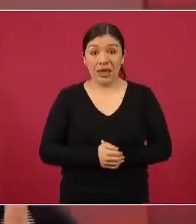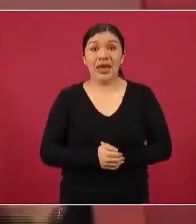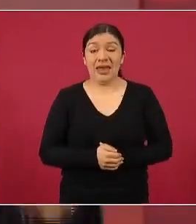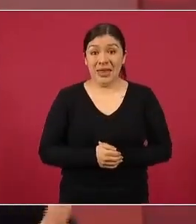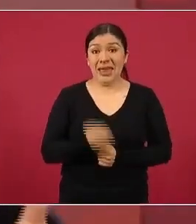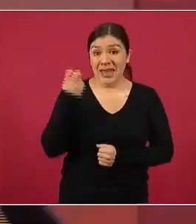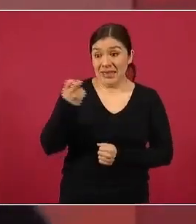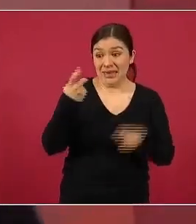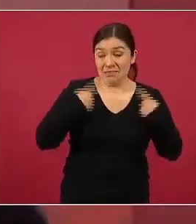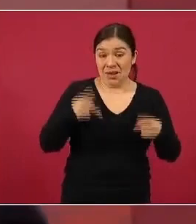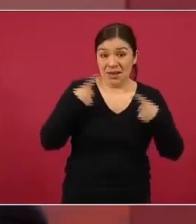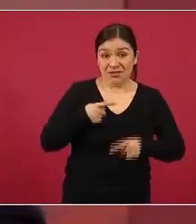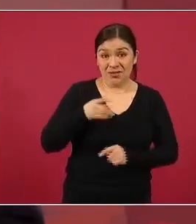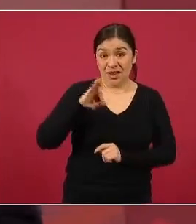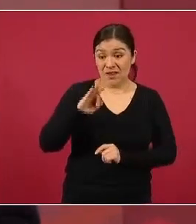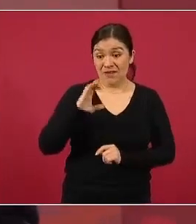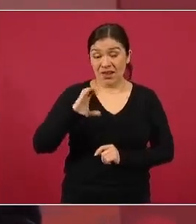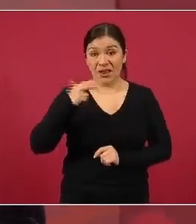terminó su mandato